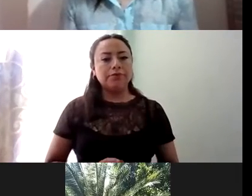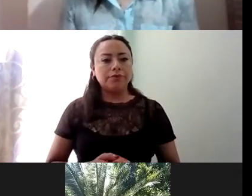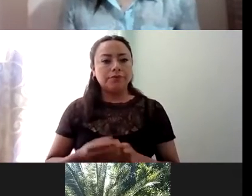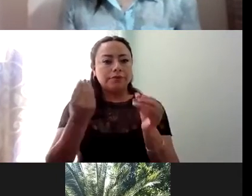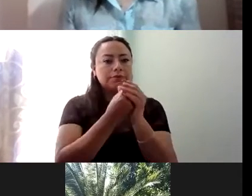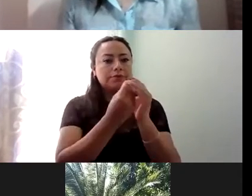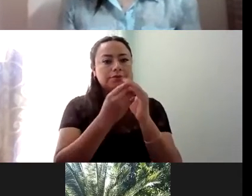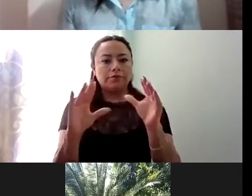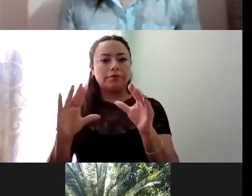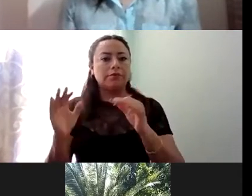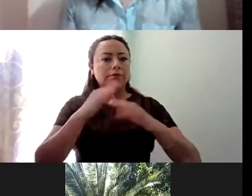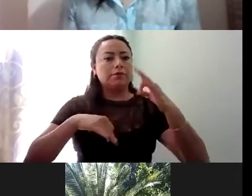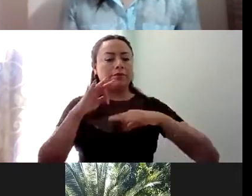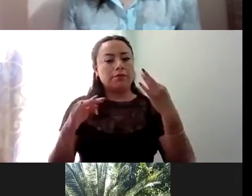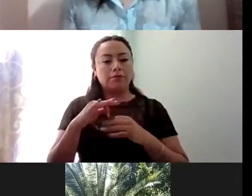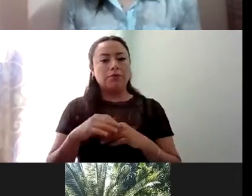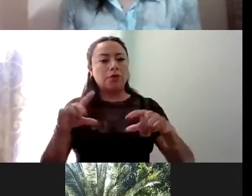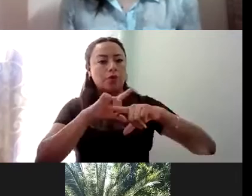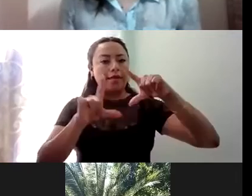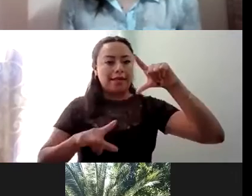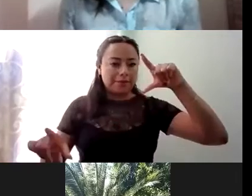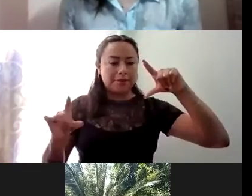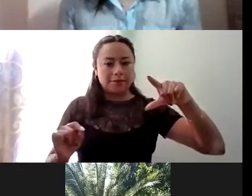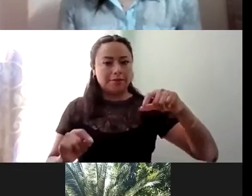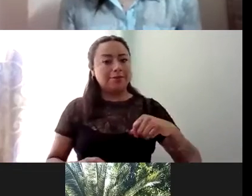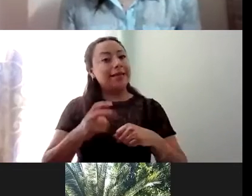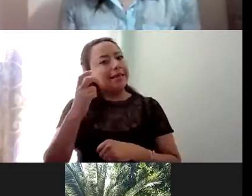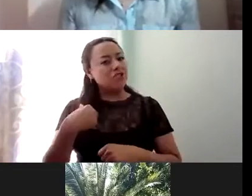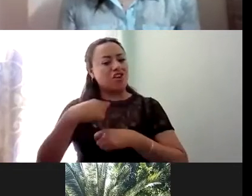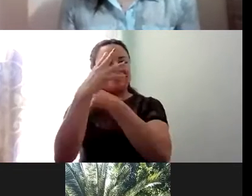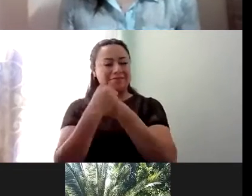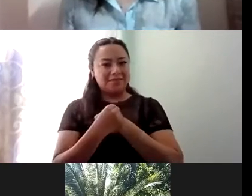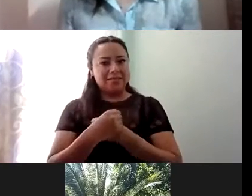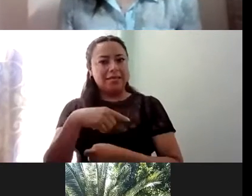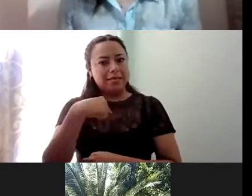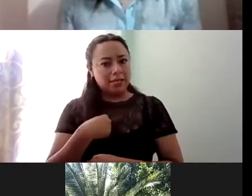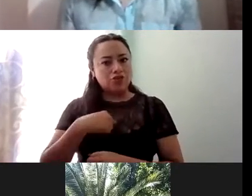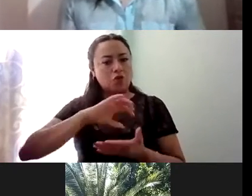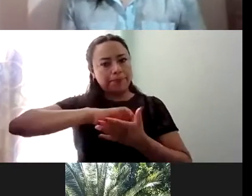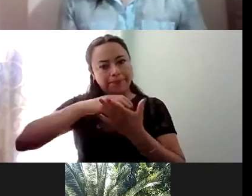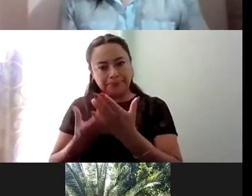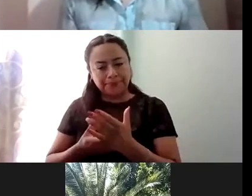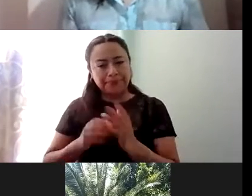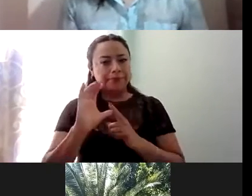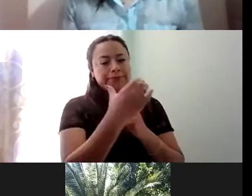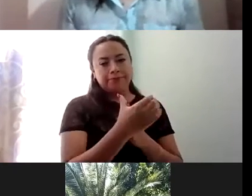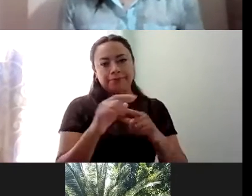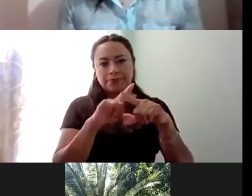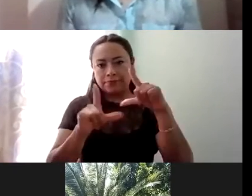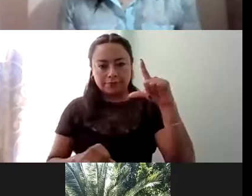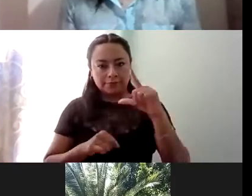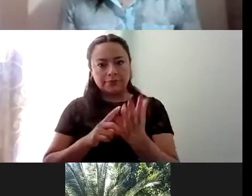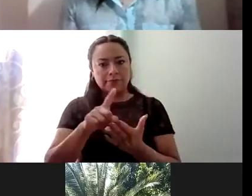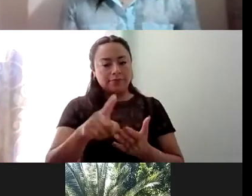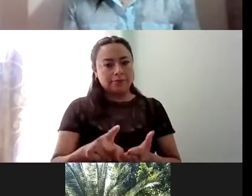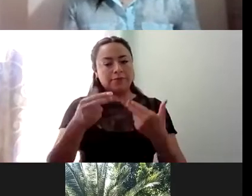era dar capacitación a toda la República Mexicana, situación que me permitió que me contrataran en la Comisión Nacional de